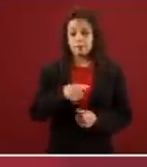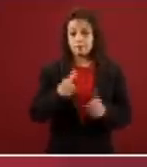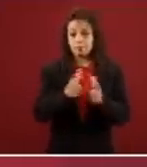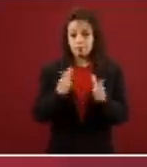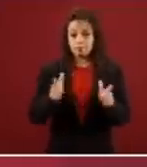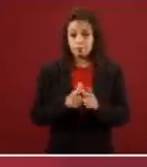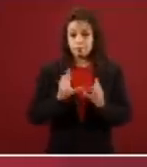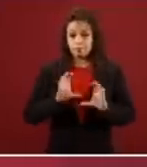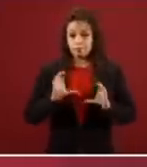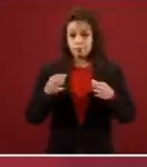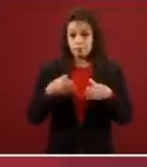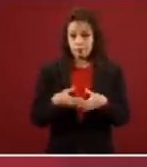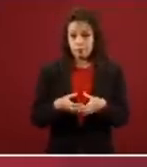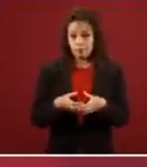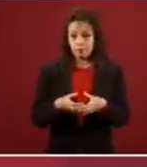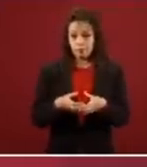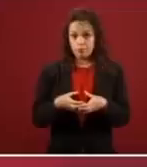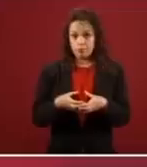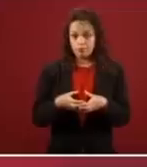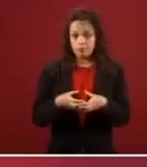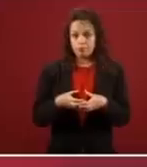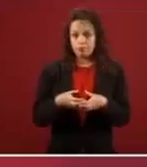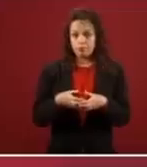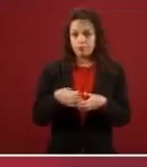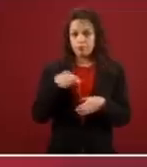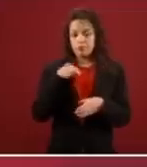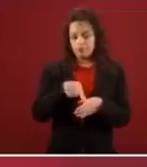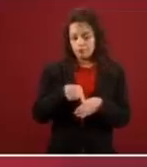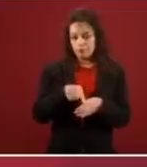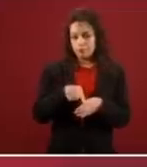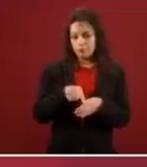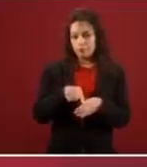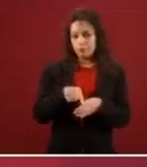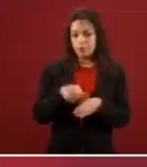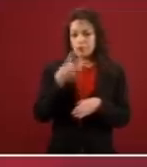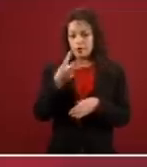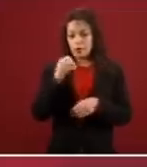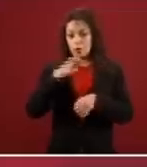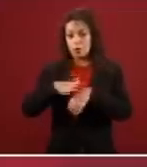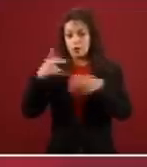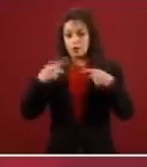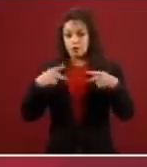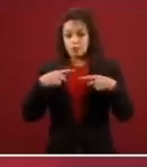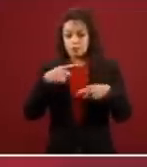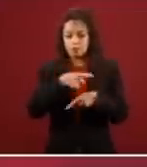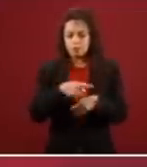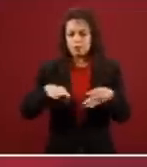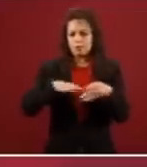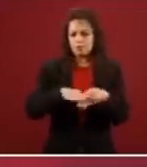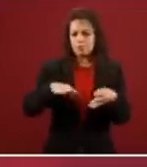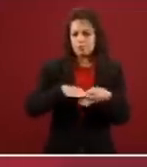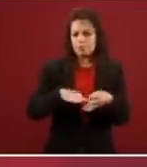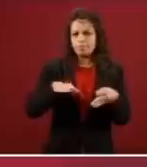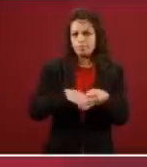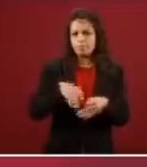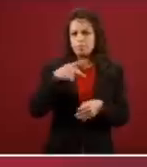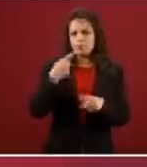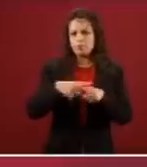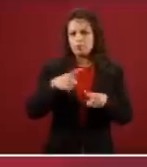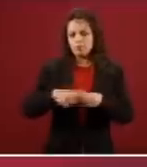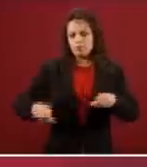por defraudación fiscal cuando tres o más personas en forma permanente y reiterada llevan a cabo actividades